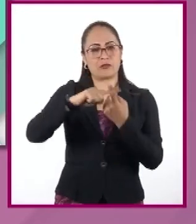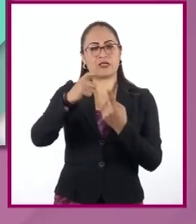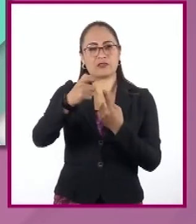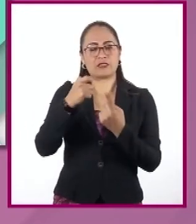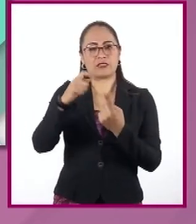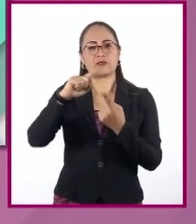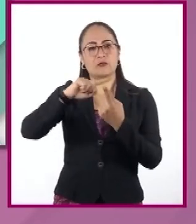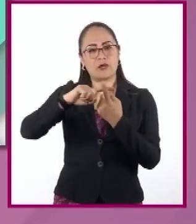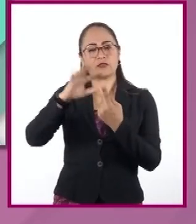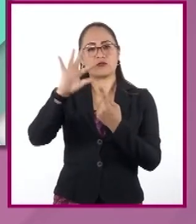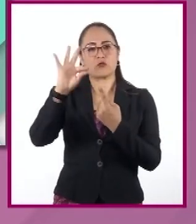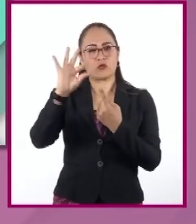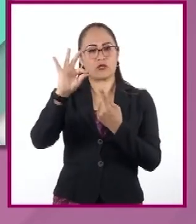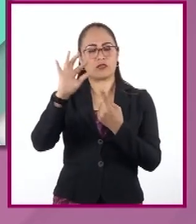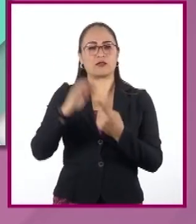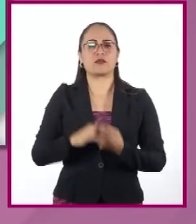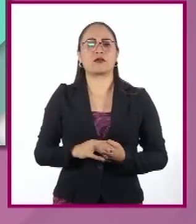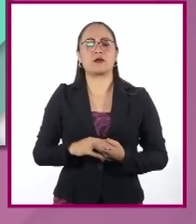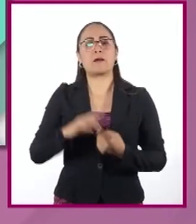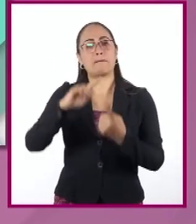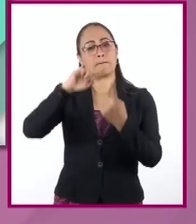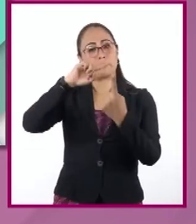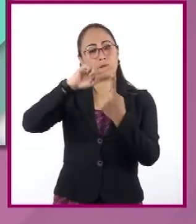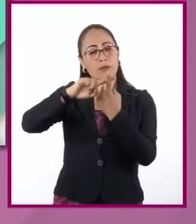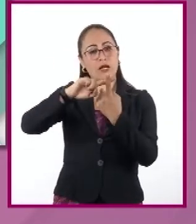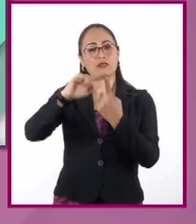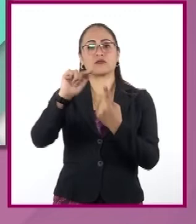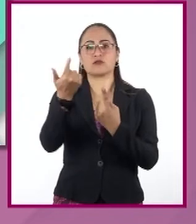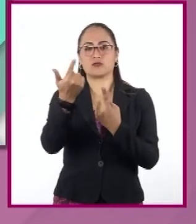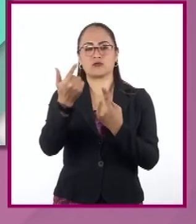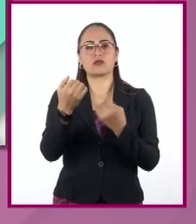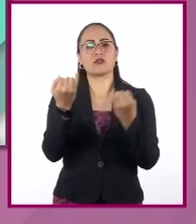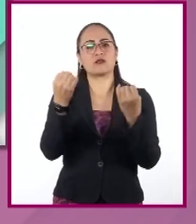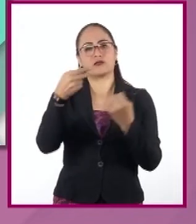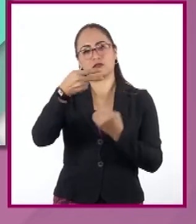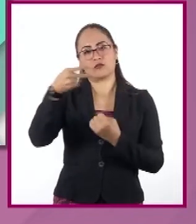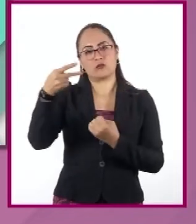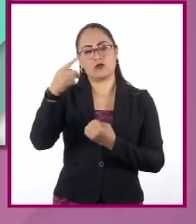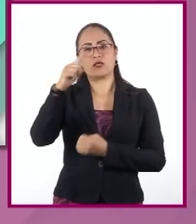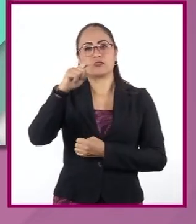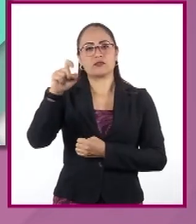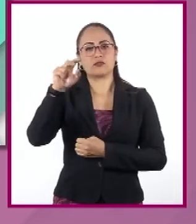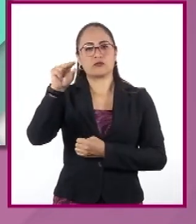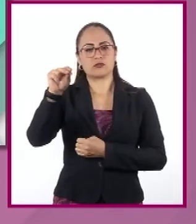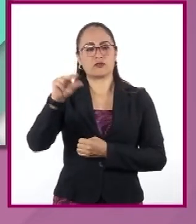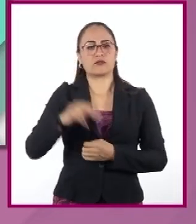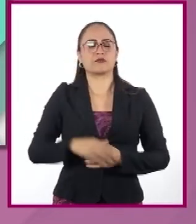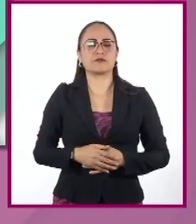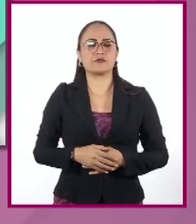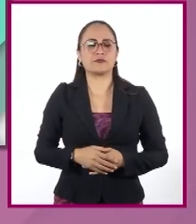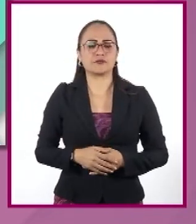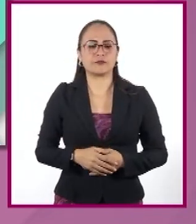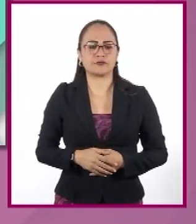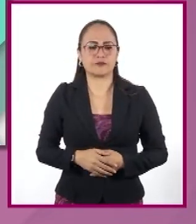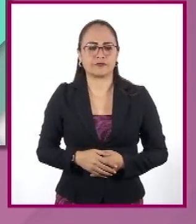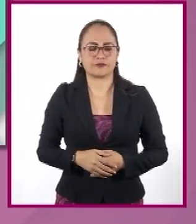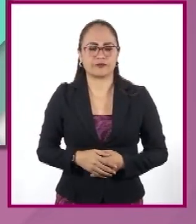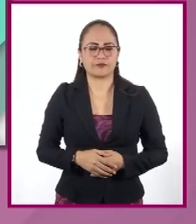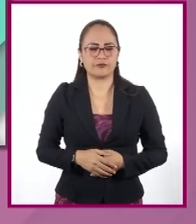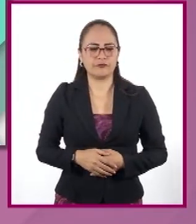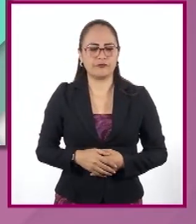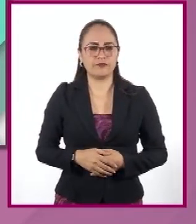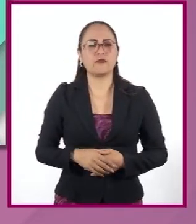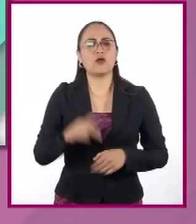más 40 más 12 igual a 180. A las